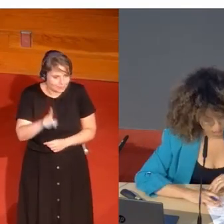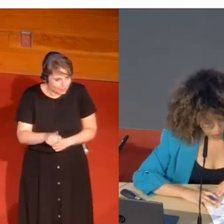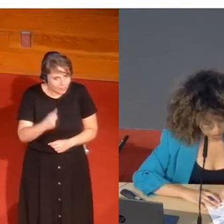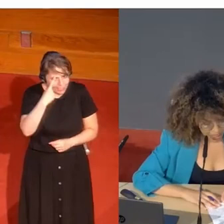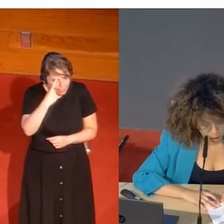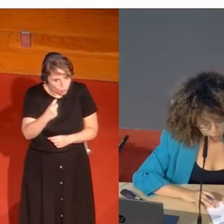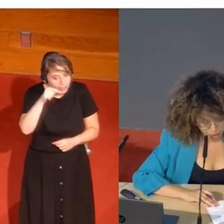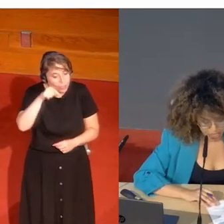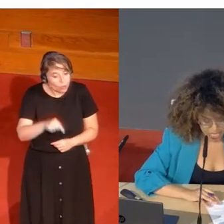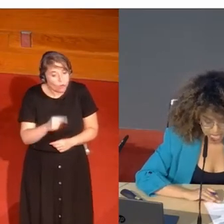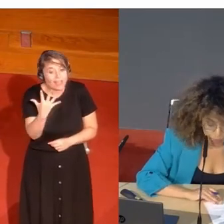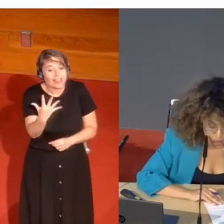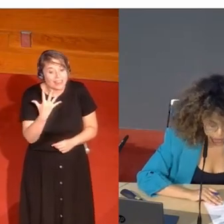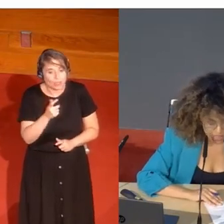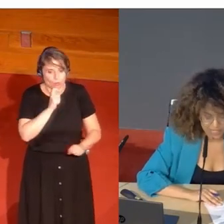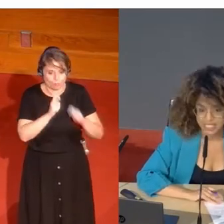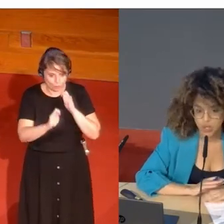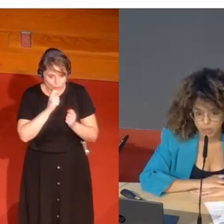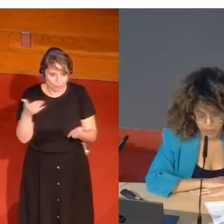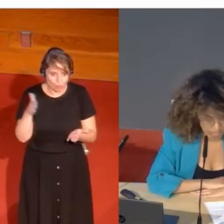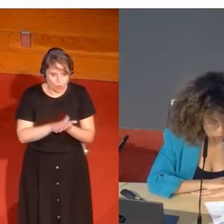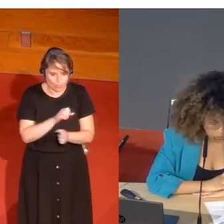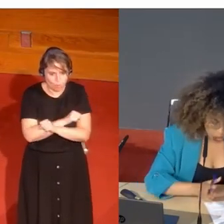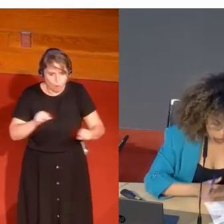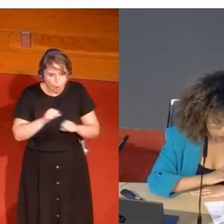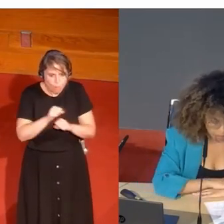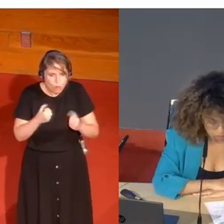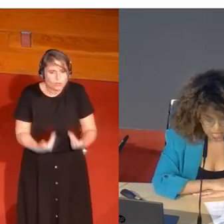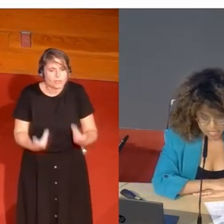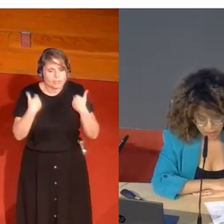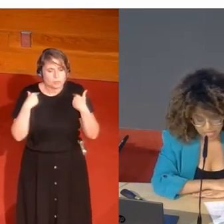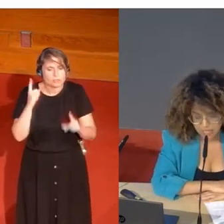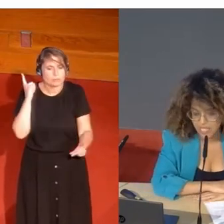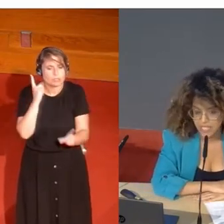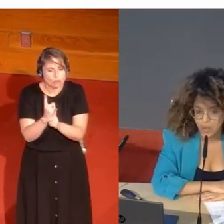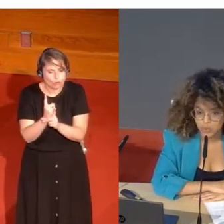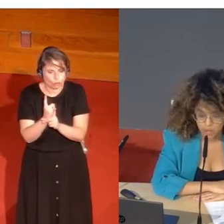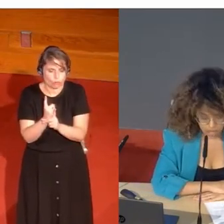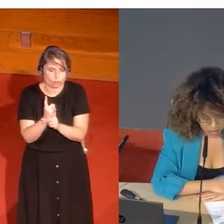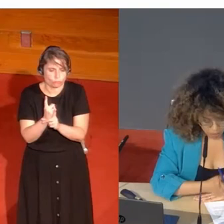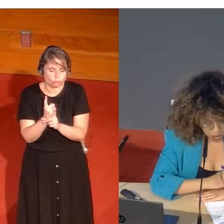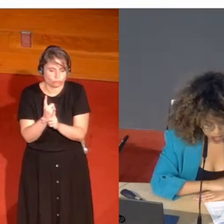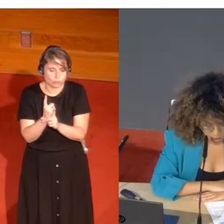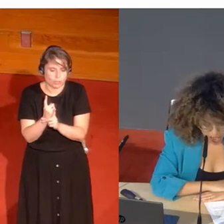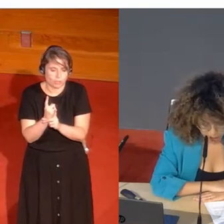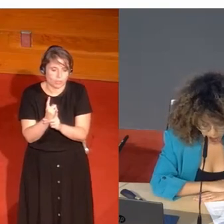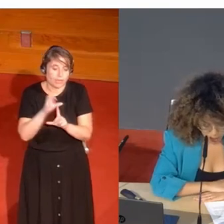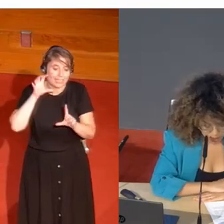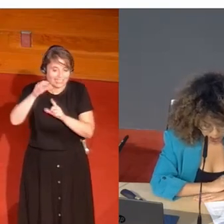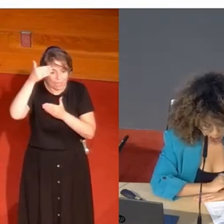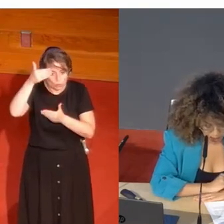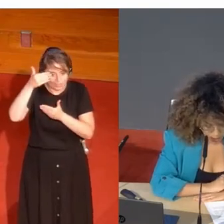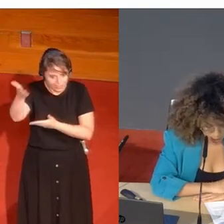hay que recordar hoy que cinco periodistas han muerto en atentados perpetrados contra una de las ramas del autod denominado estado